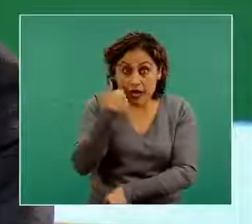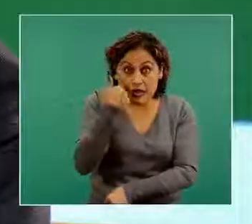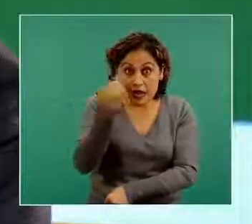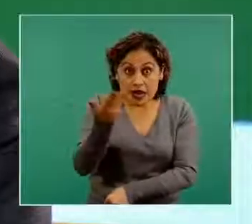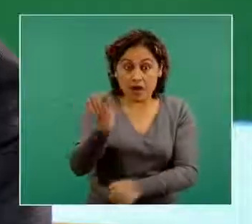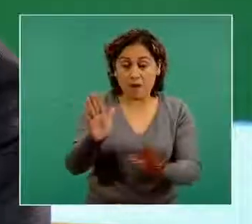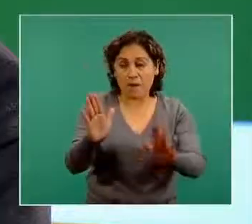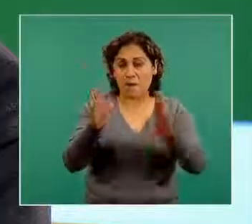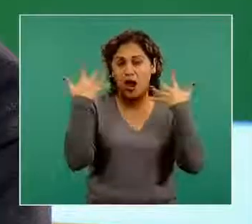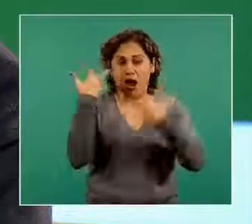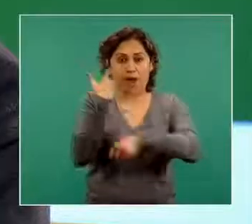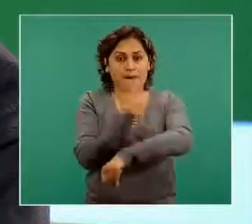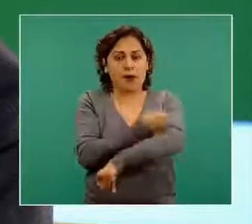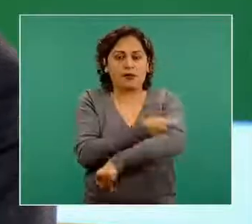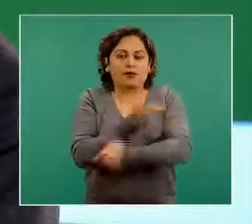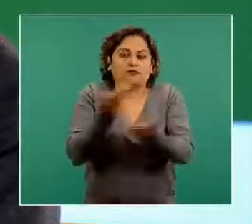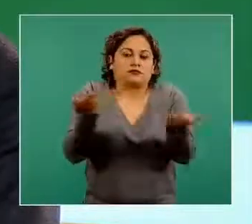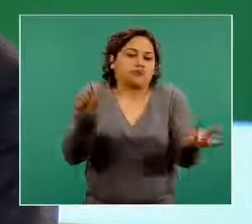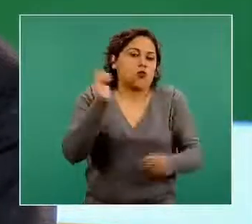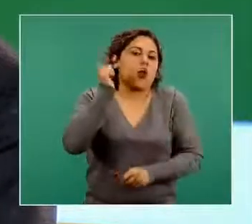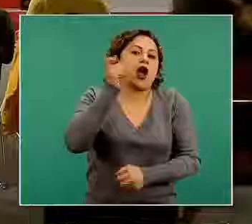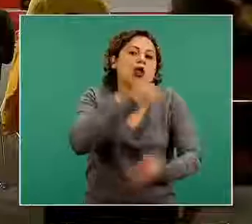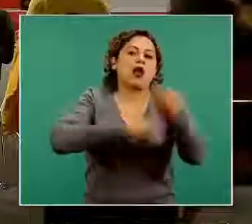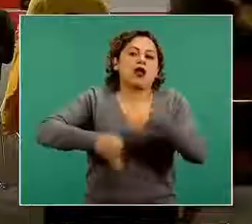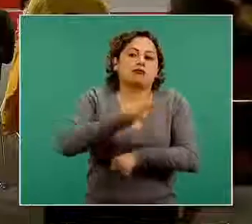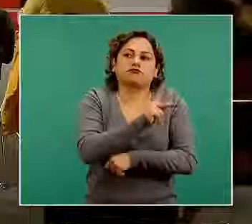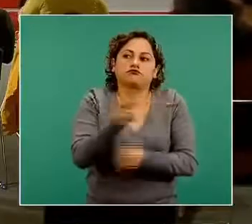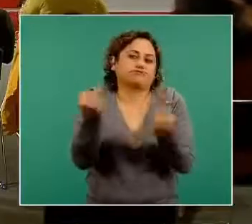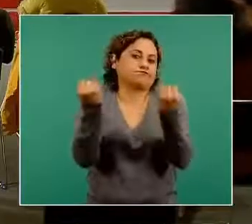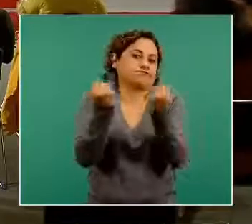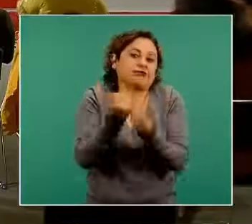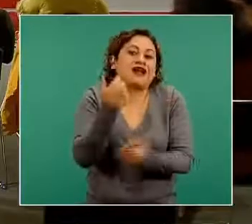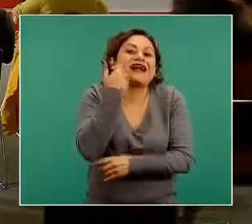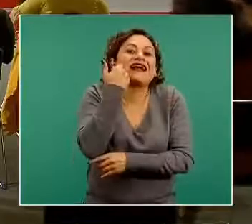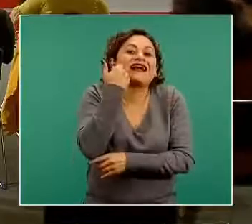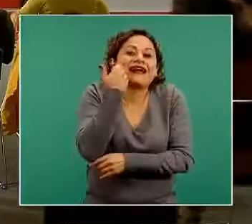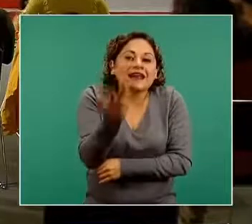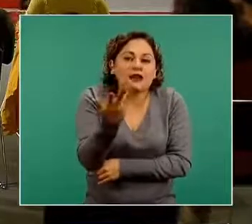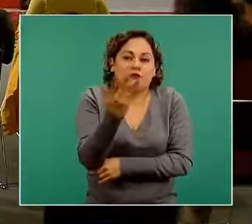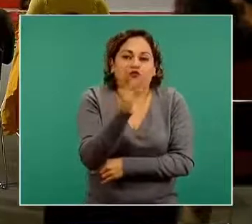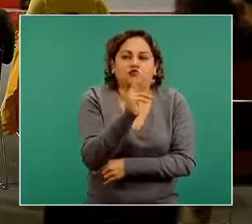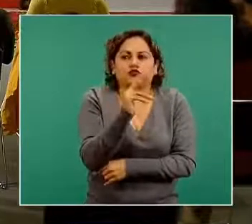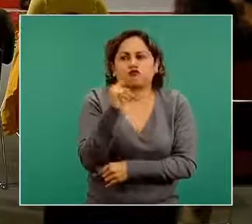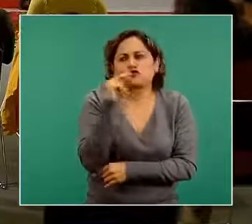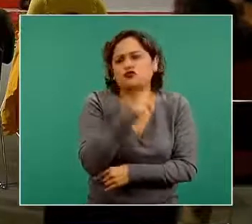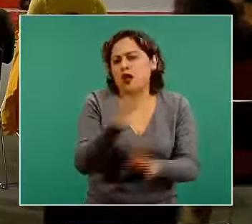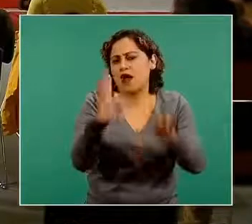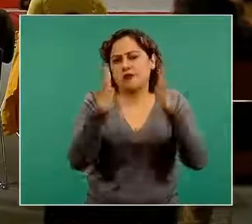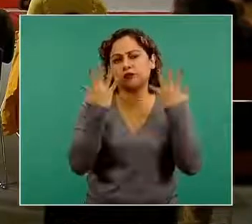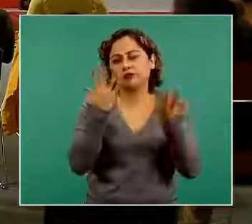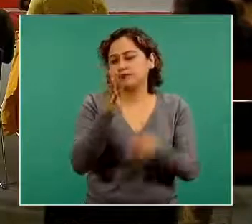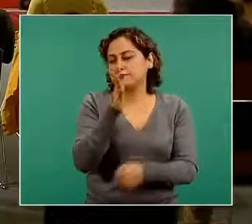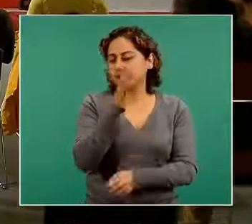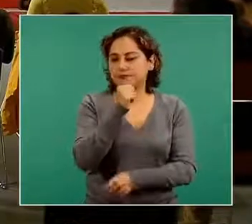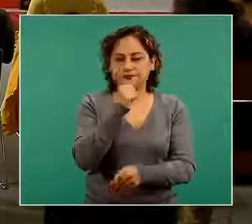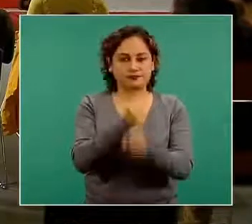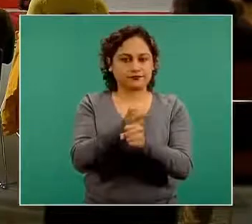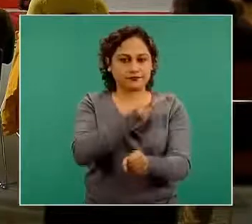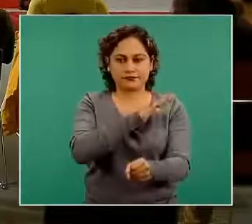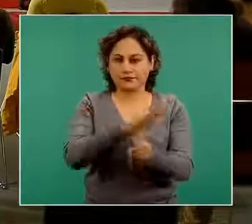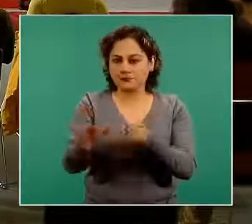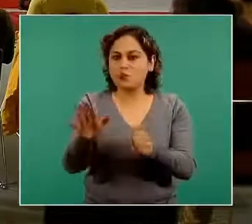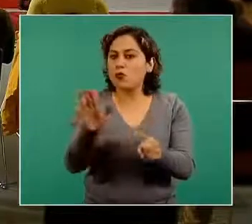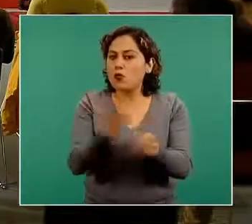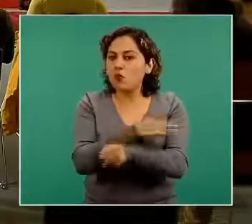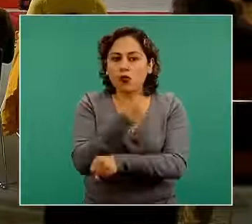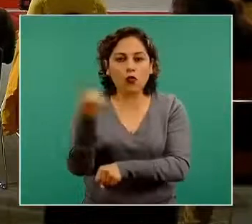vacunación se resolviera en 24 horas, por ejemplo. Esto no es posible, no es factible. ¿Cuál es el factor limitante? Que las